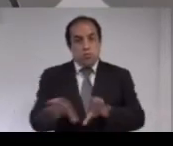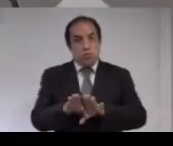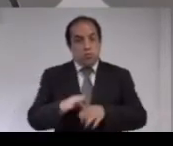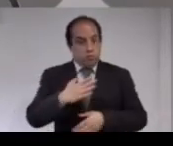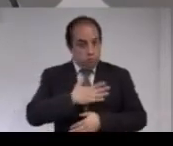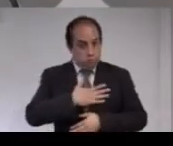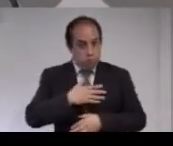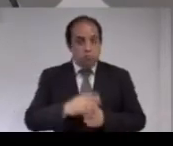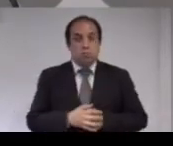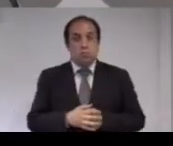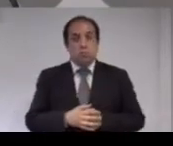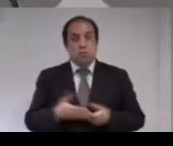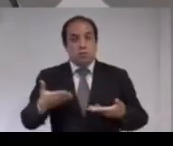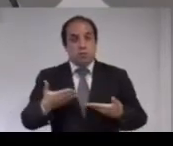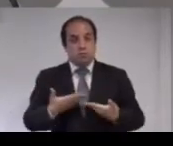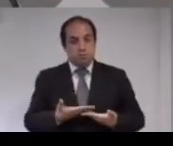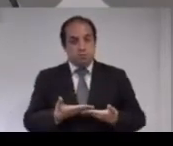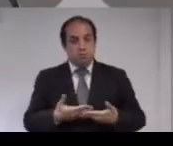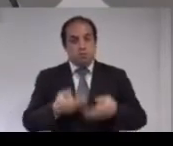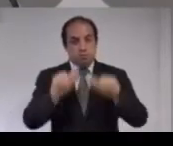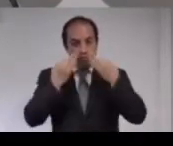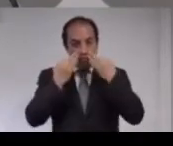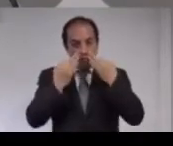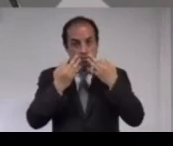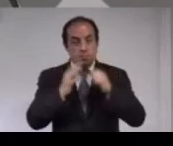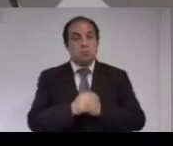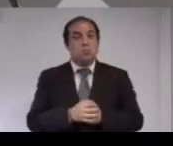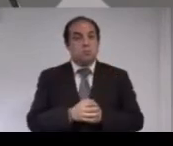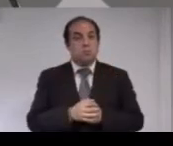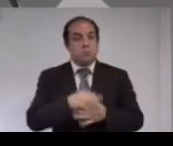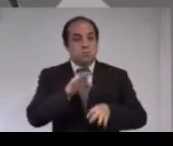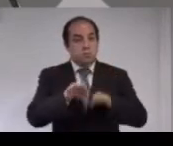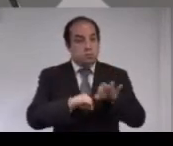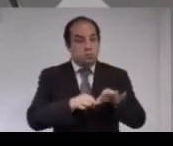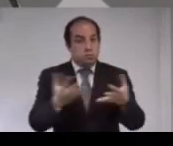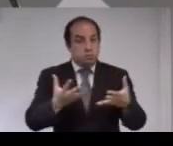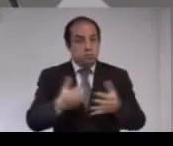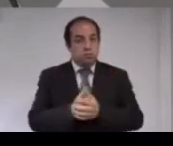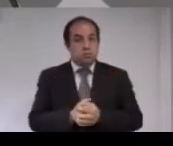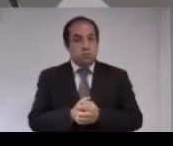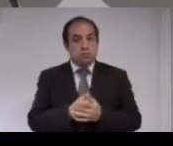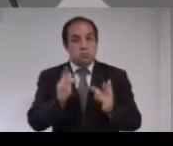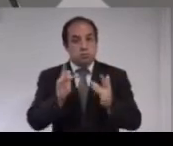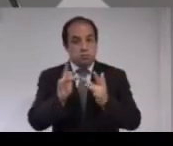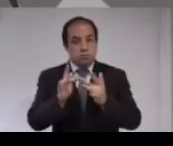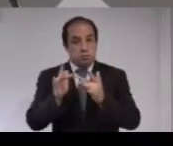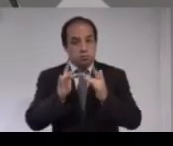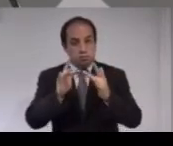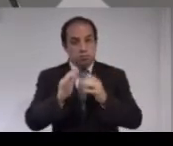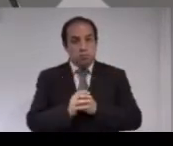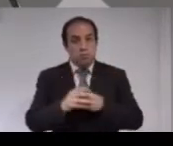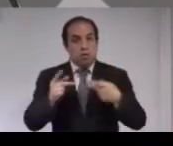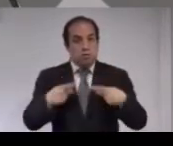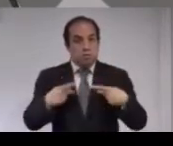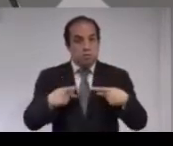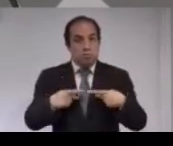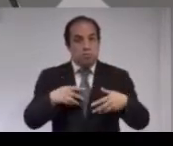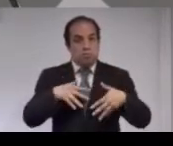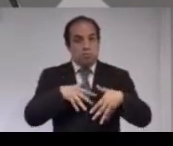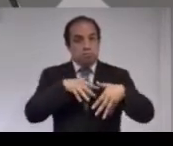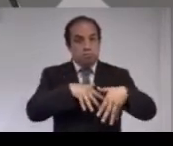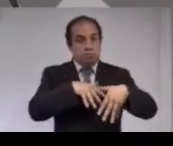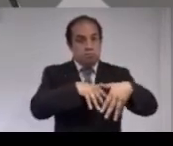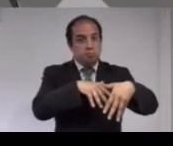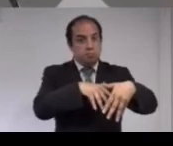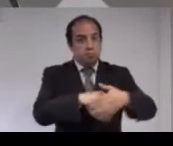servidora estuvimos presentes tratando de hacer contacto con las personas que se estaban